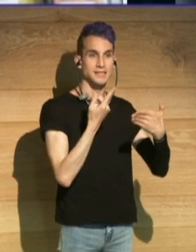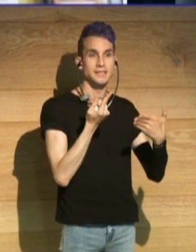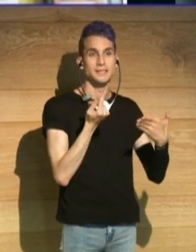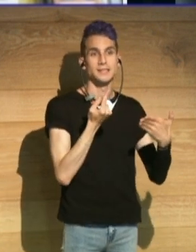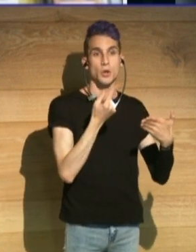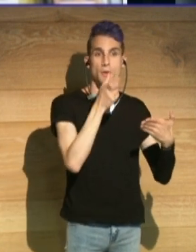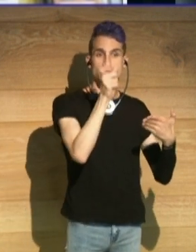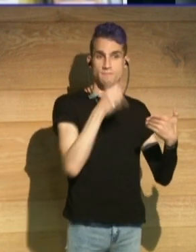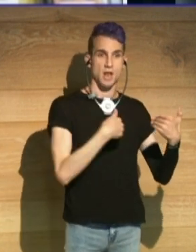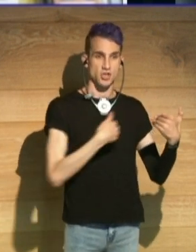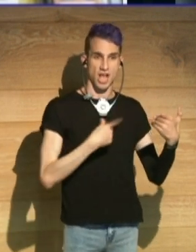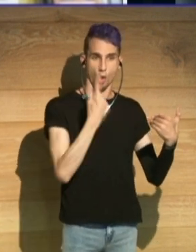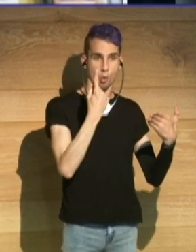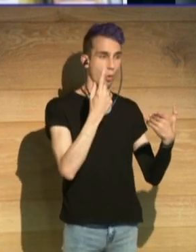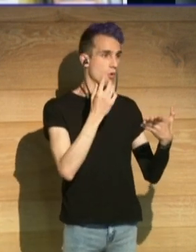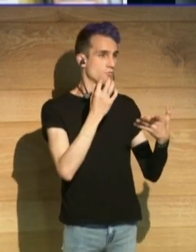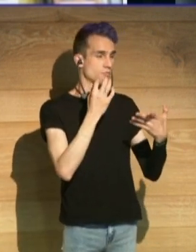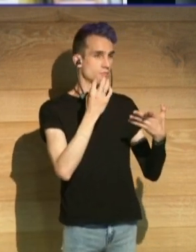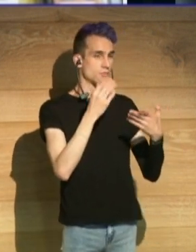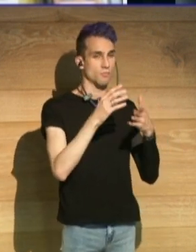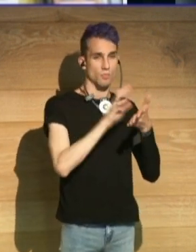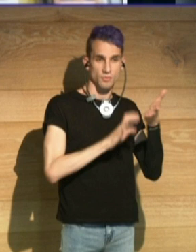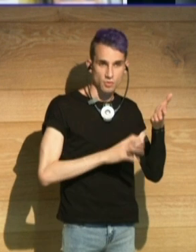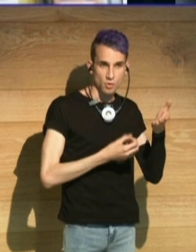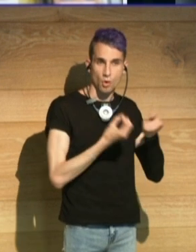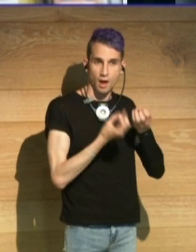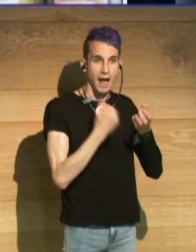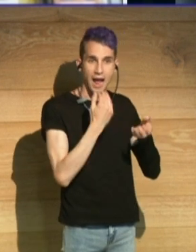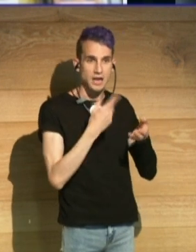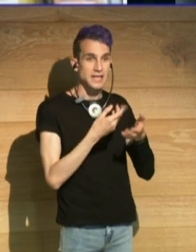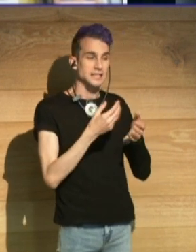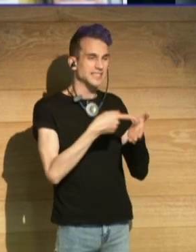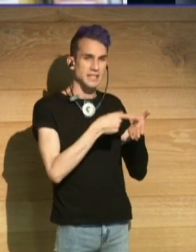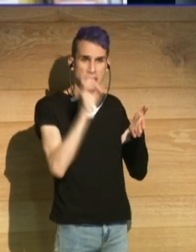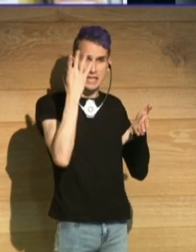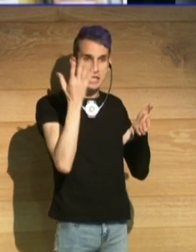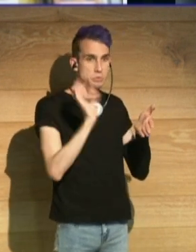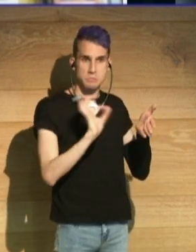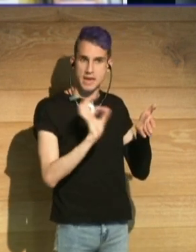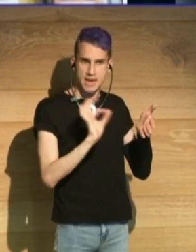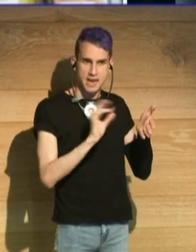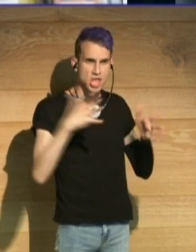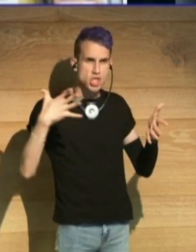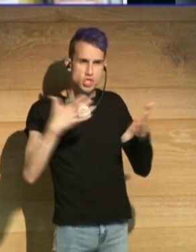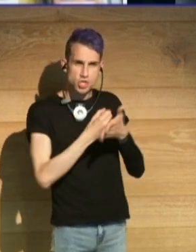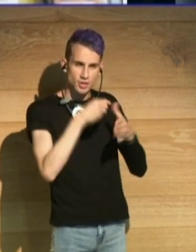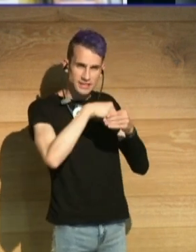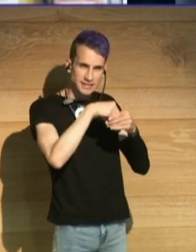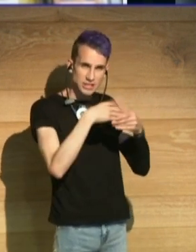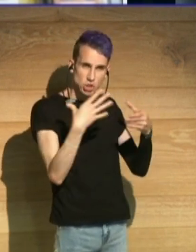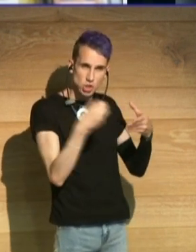solo personaje, una sola escena, un solo diálogo que no esté documentado y certificado de forma histórica. No una sola, ni una